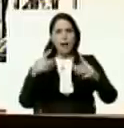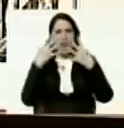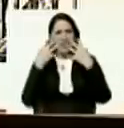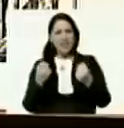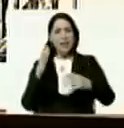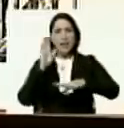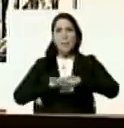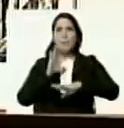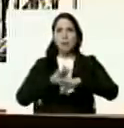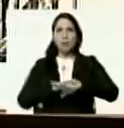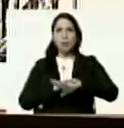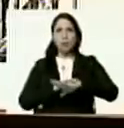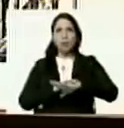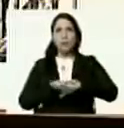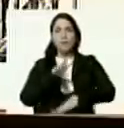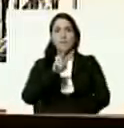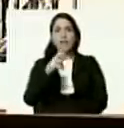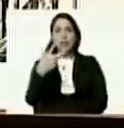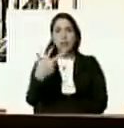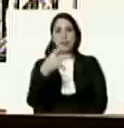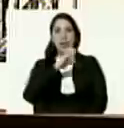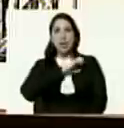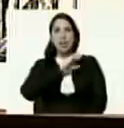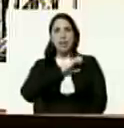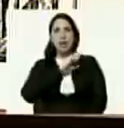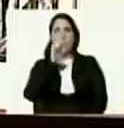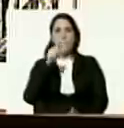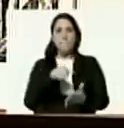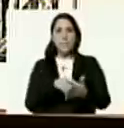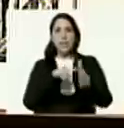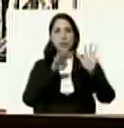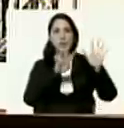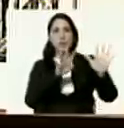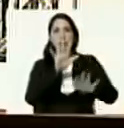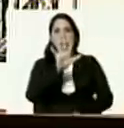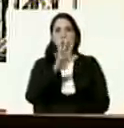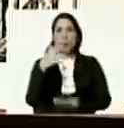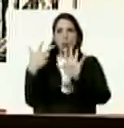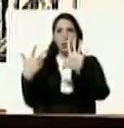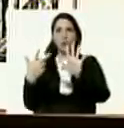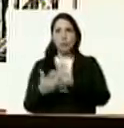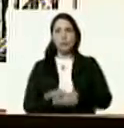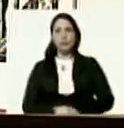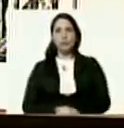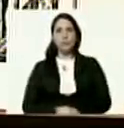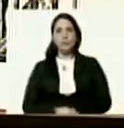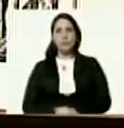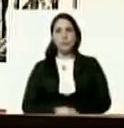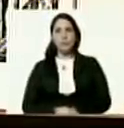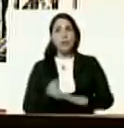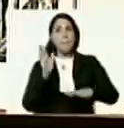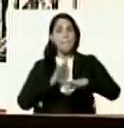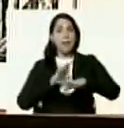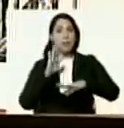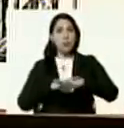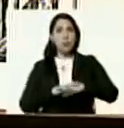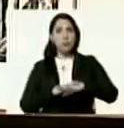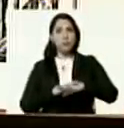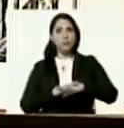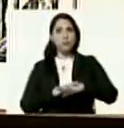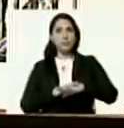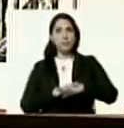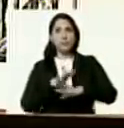pasó el 23 de enero de 1958. ¿Qué pasó